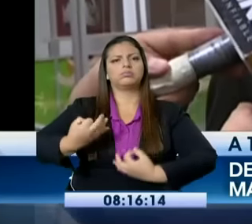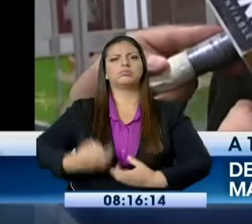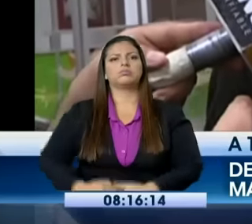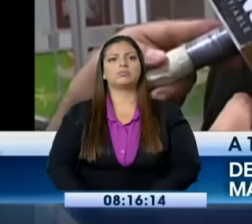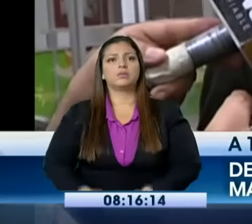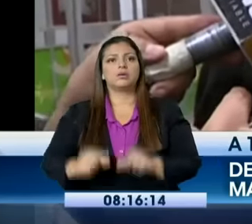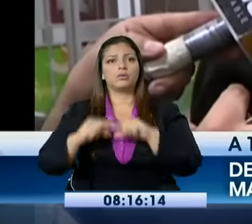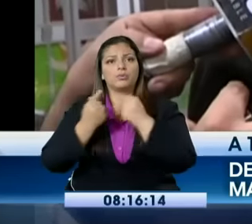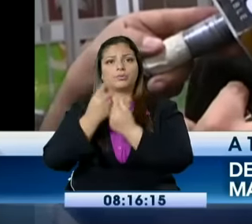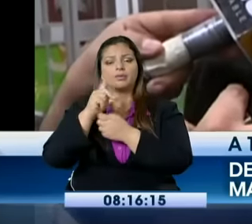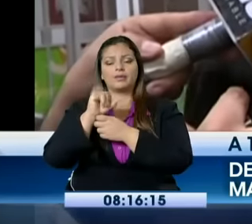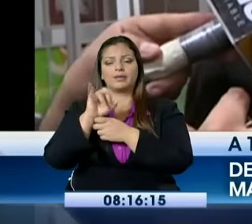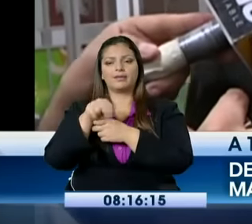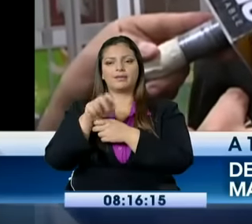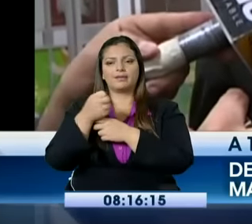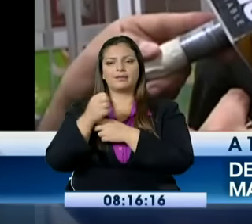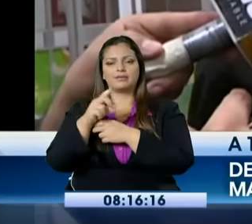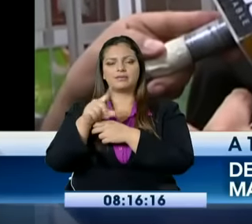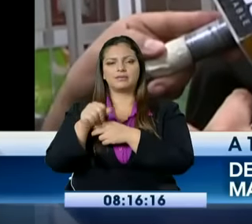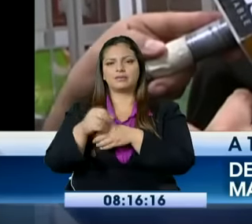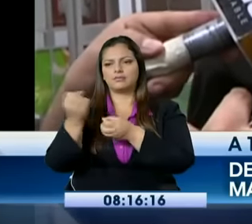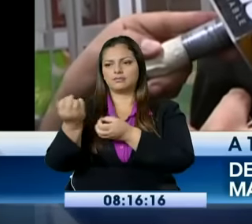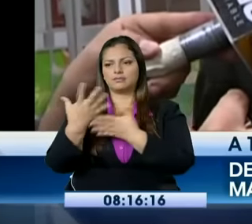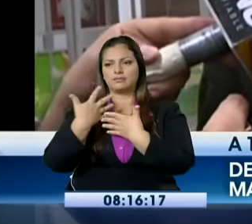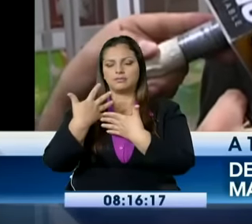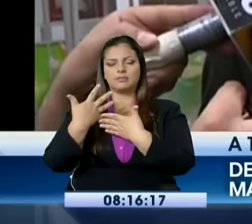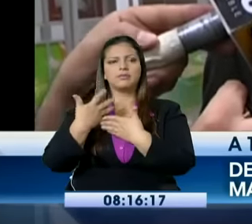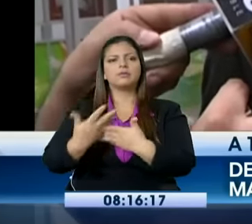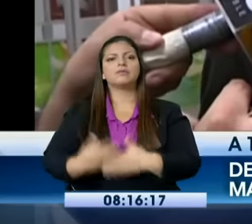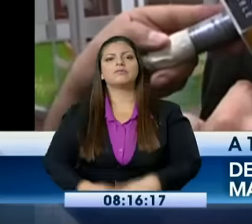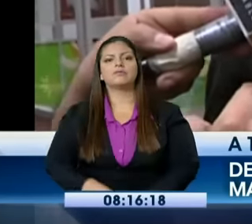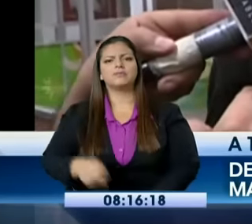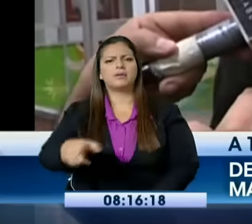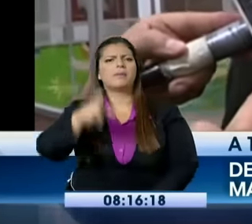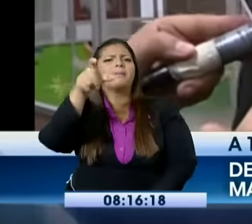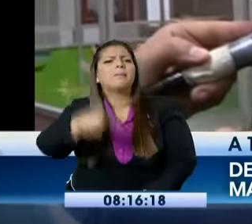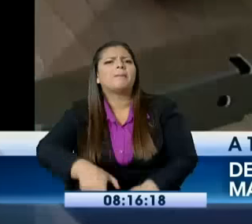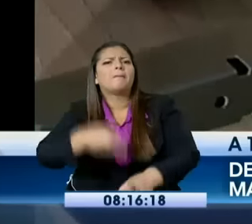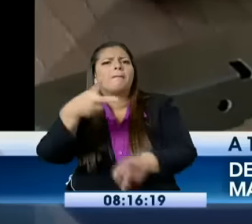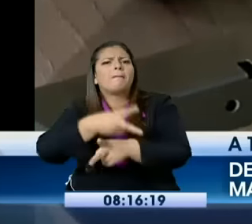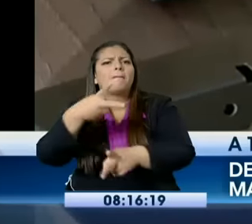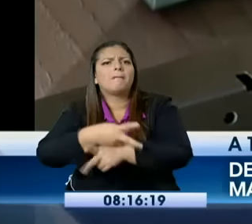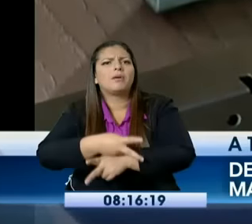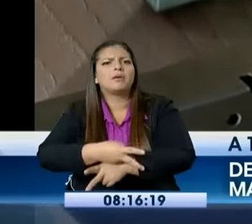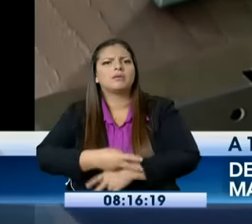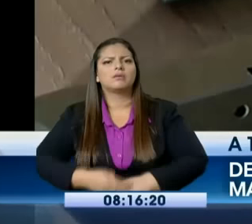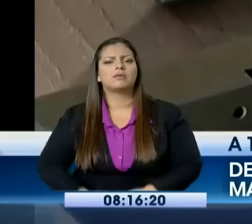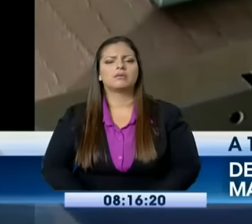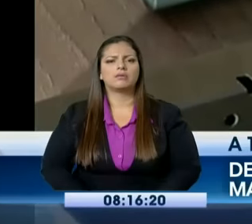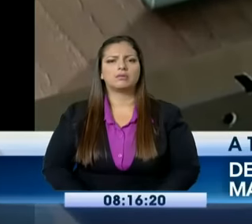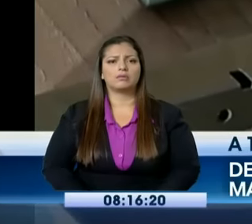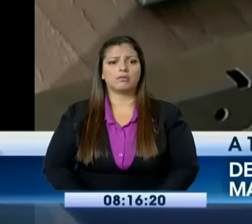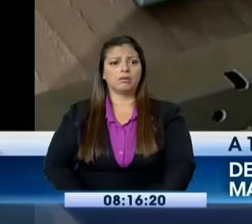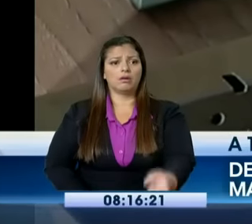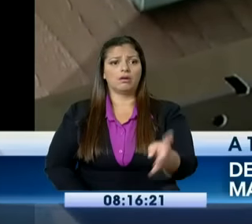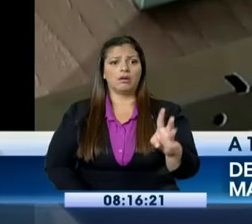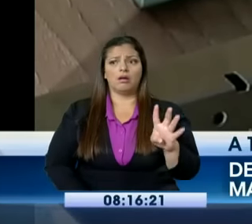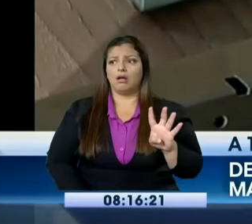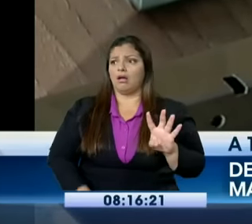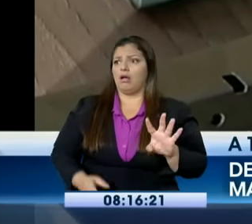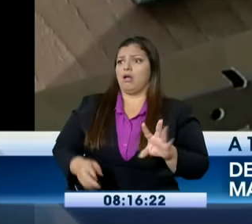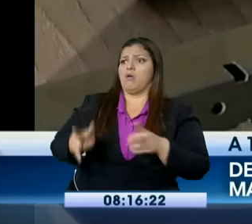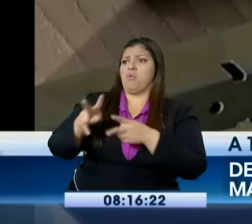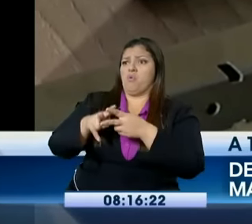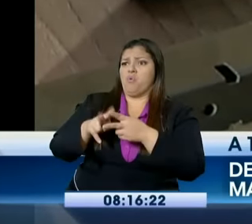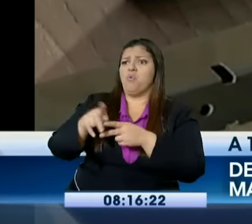INACED manifiestan que este ciudadano pues mantiene en zozobra el sector de la Marta de Roldós. Durante la redada, los